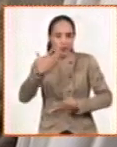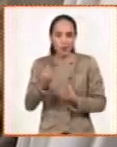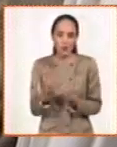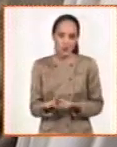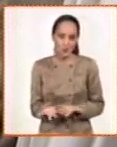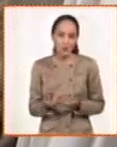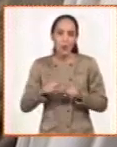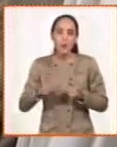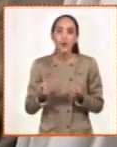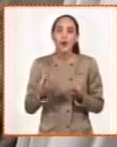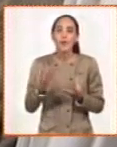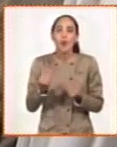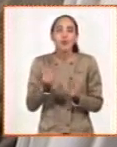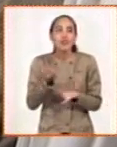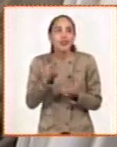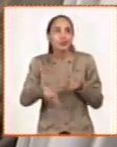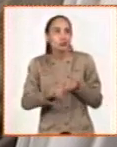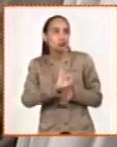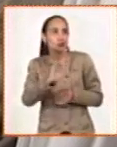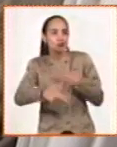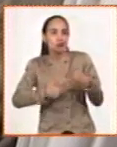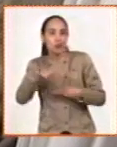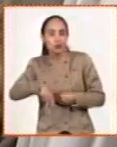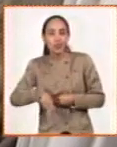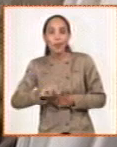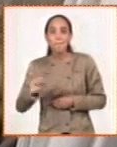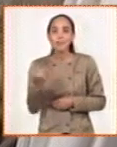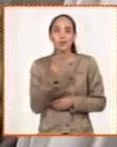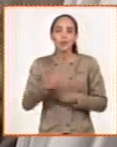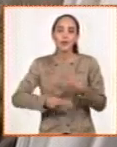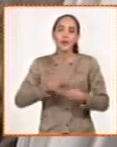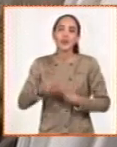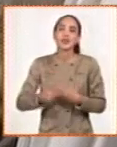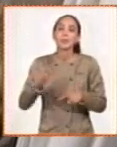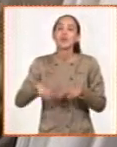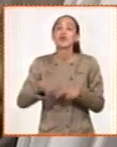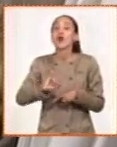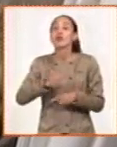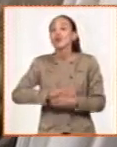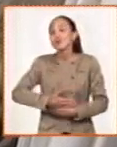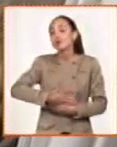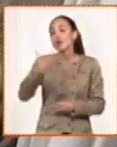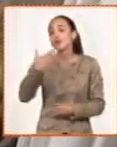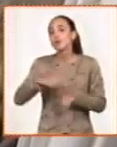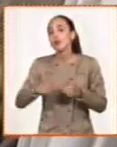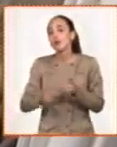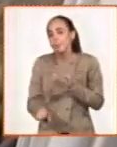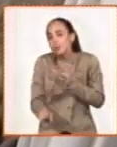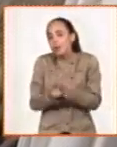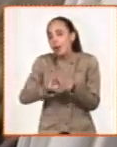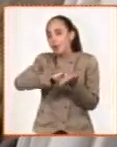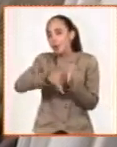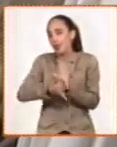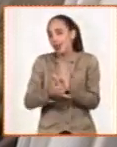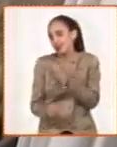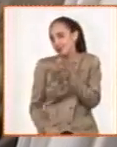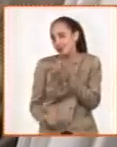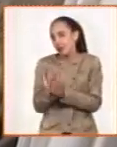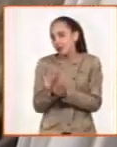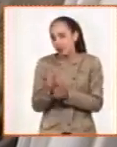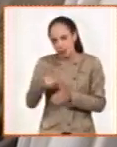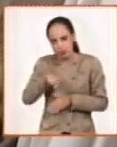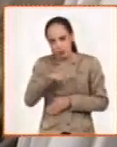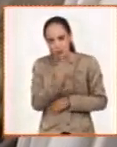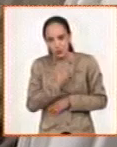de muchos tabúes, pero también rompedores en el sentido de iniciar proyectos. Los vimos allí muy activos